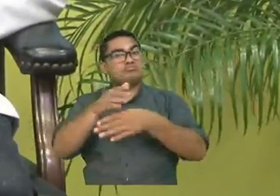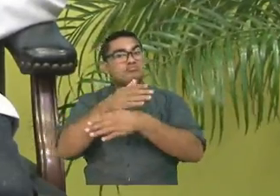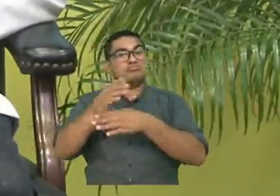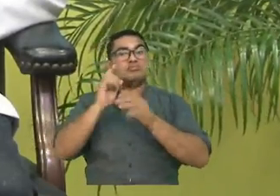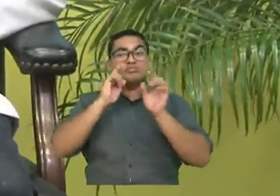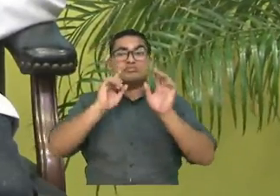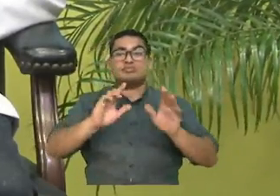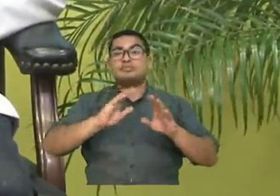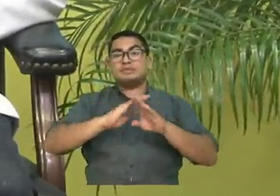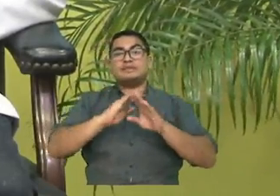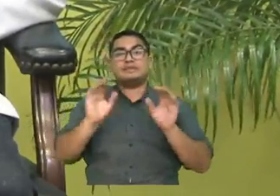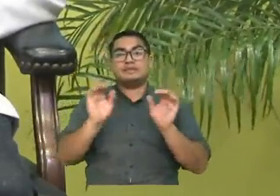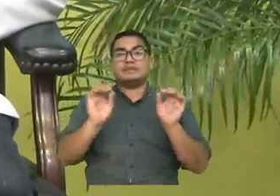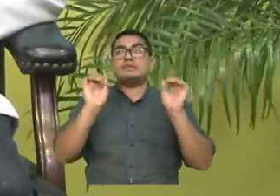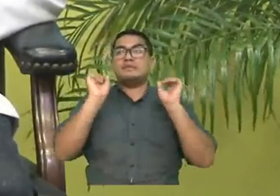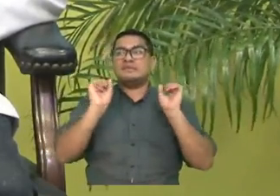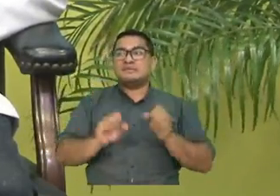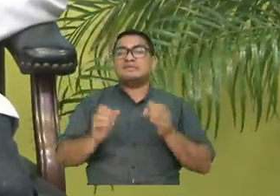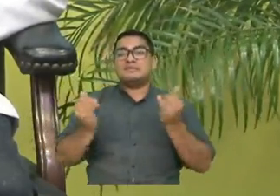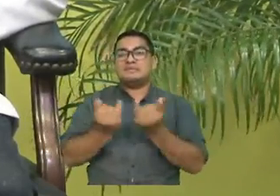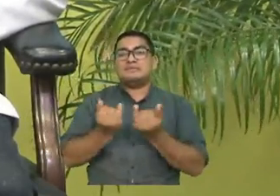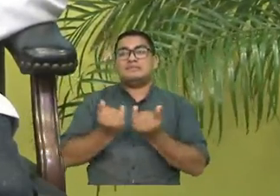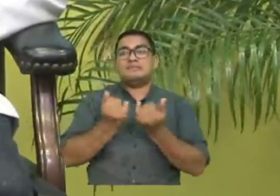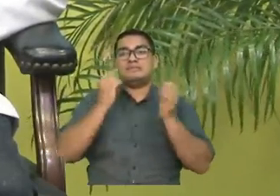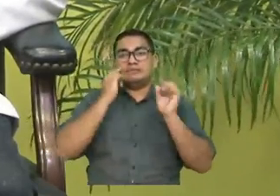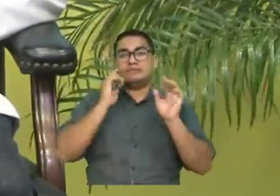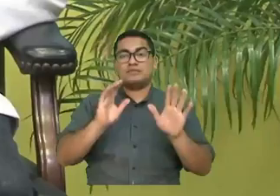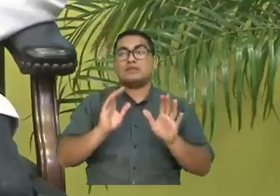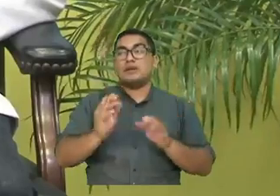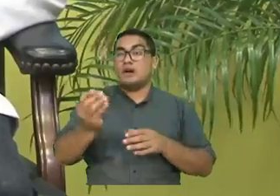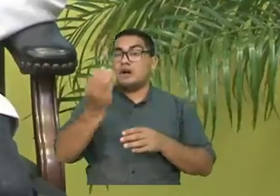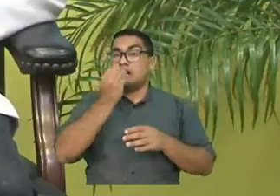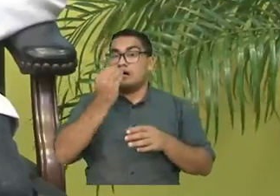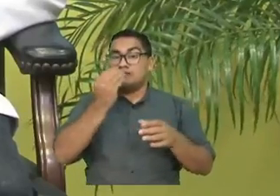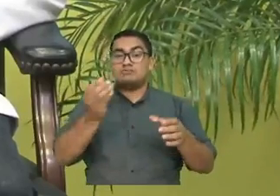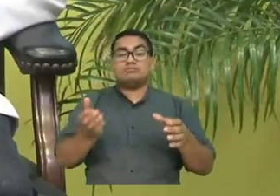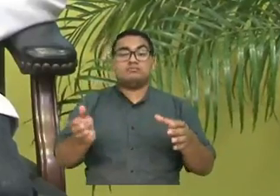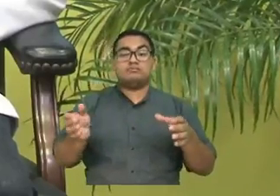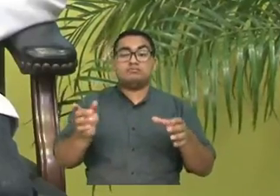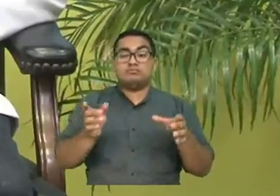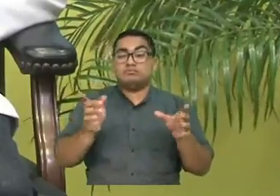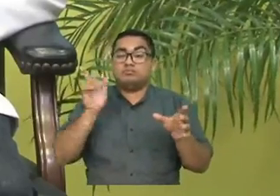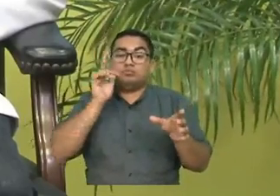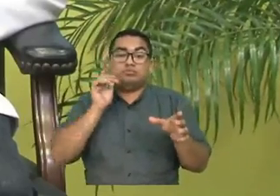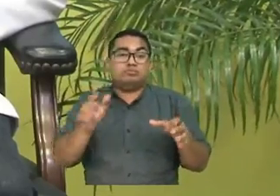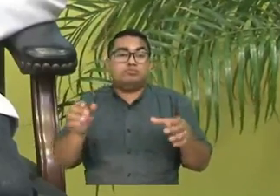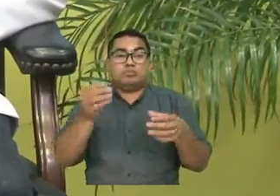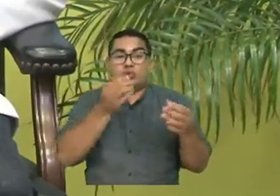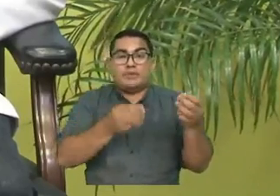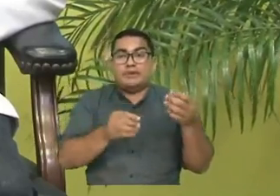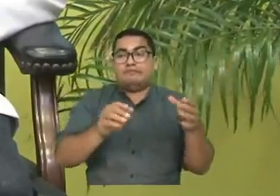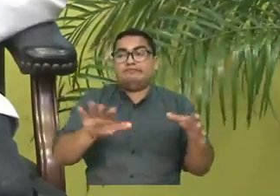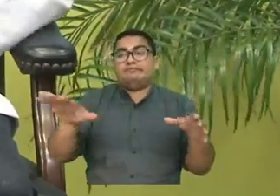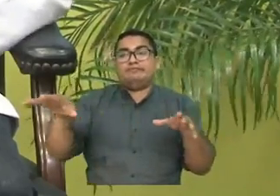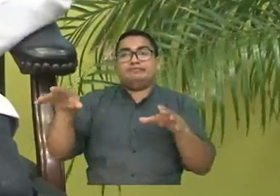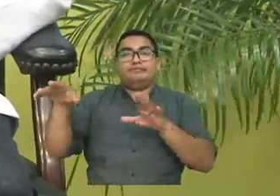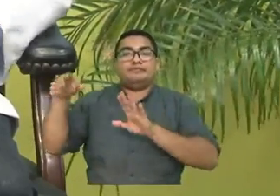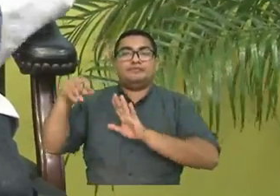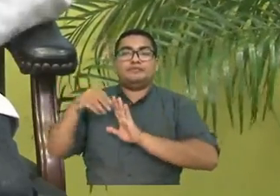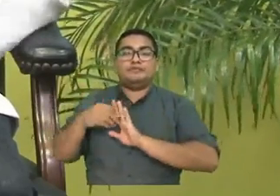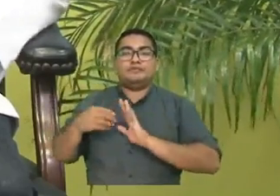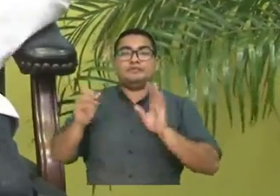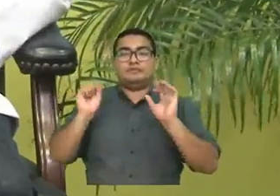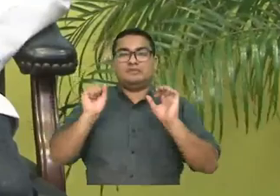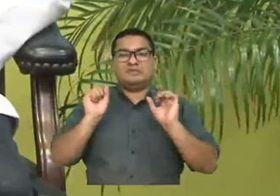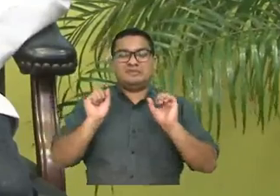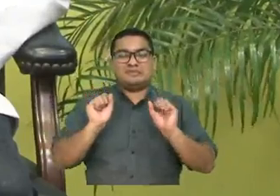protegemos igual, la podemos adquirir de igual manera. La contaminación de los alimentos, el animalito sale, micciona, anda la bacteria en su orina, la deja ahí y